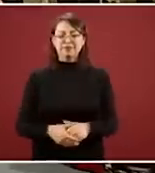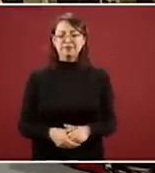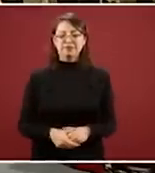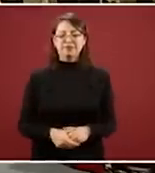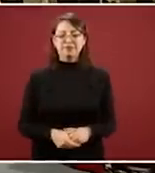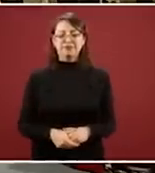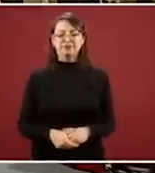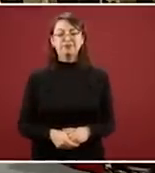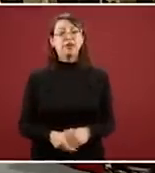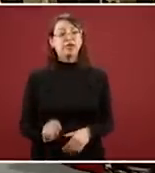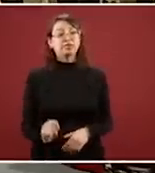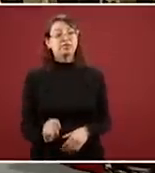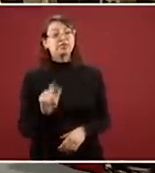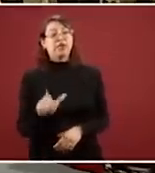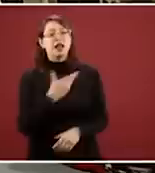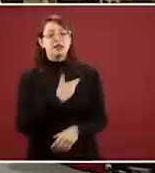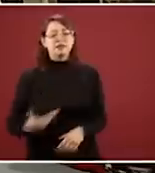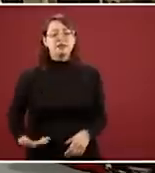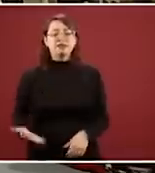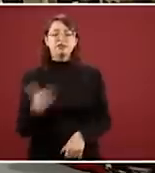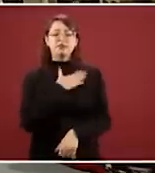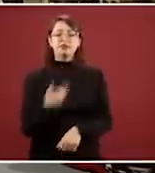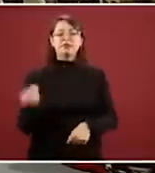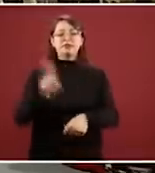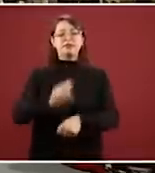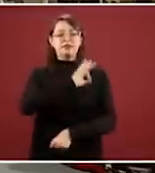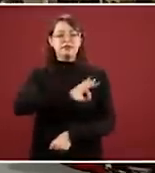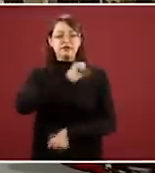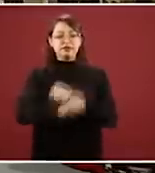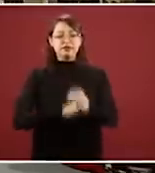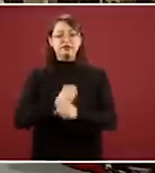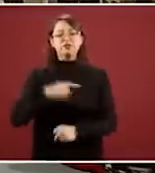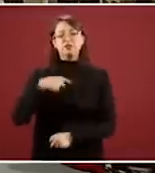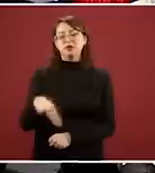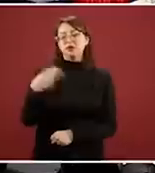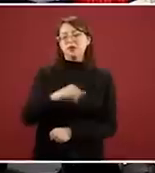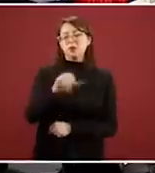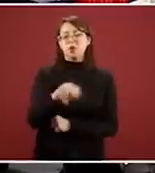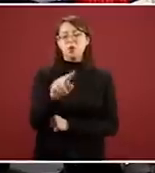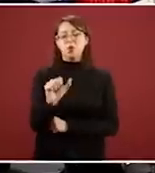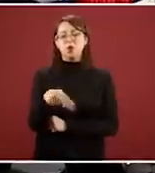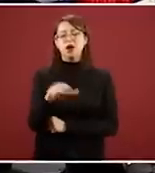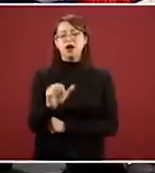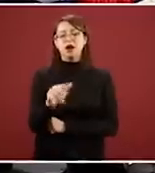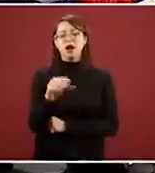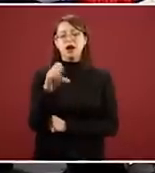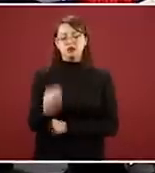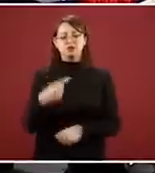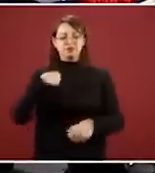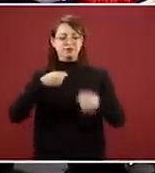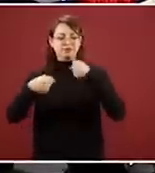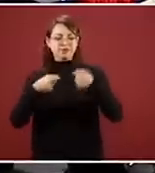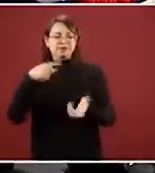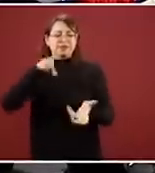Sí, ¿qué tal, presidente? Buenos días, feliz año. Mi nombre es Juan Carlos Rodríguez, reportero de Eje Central.